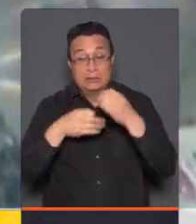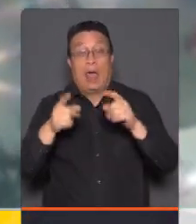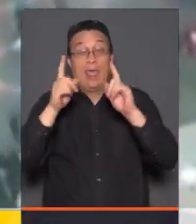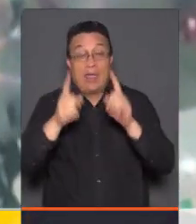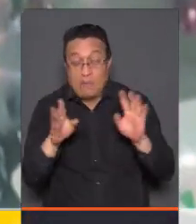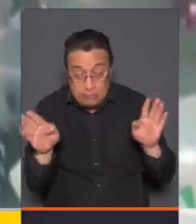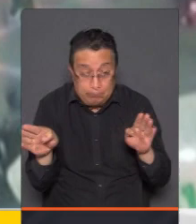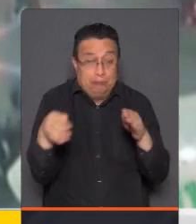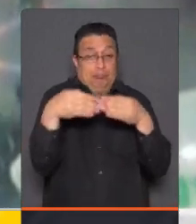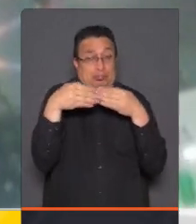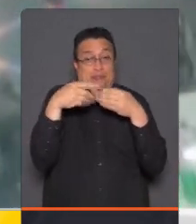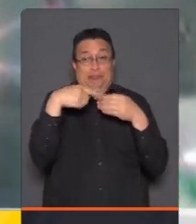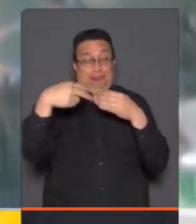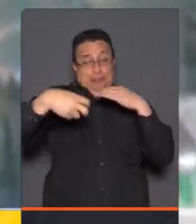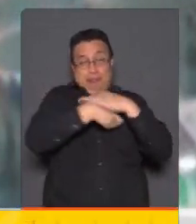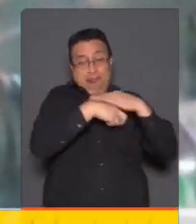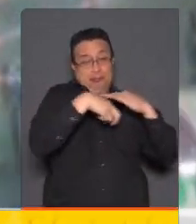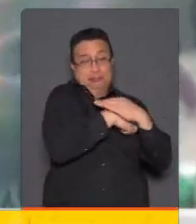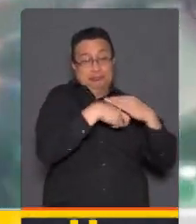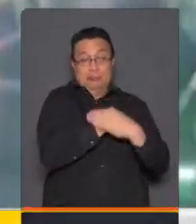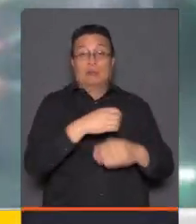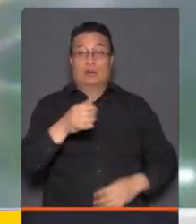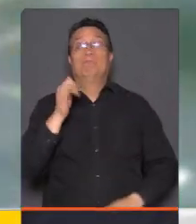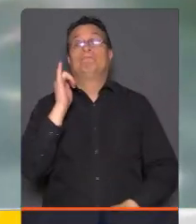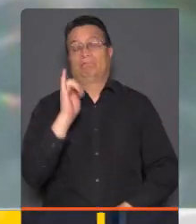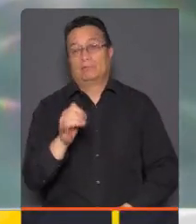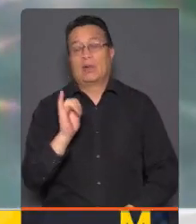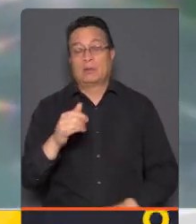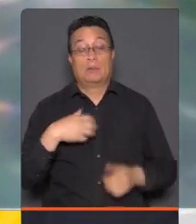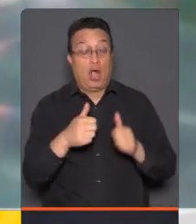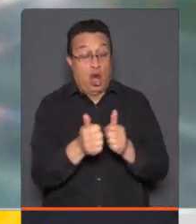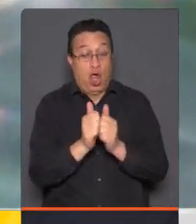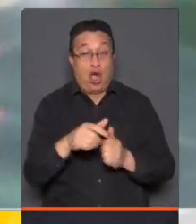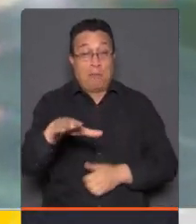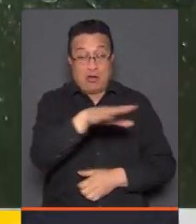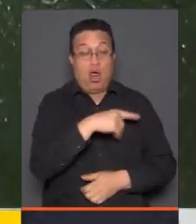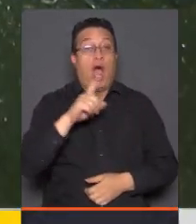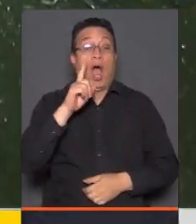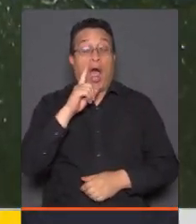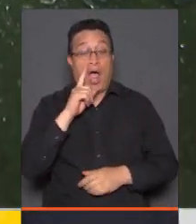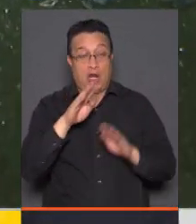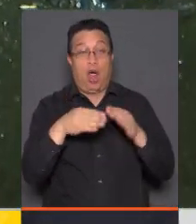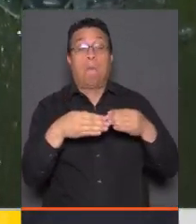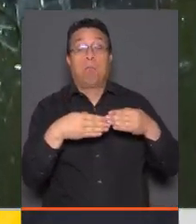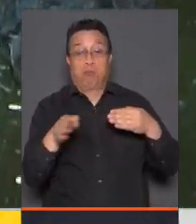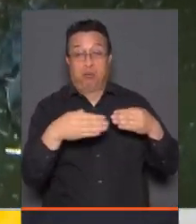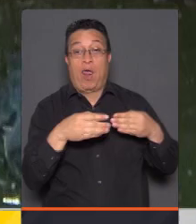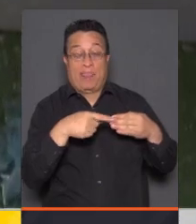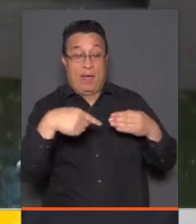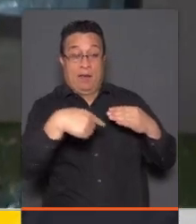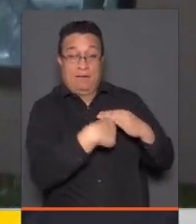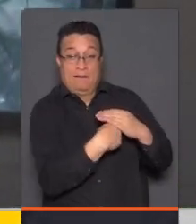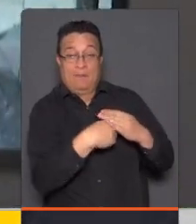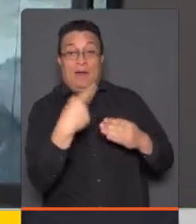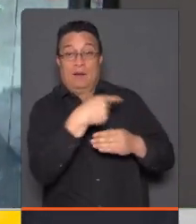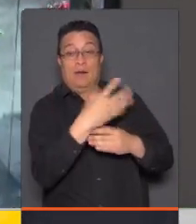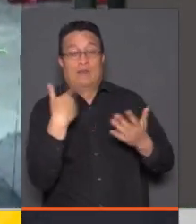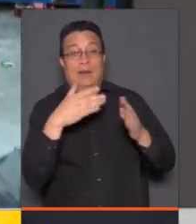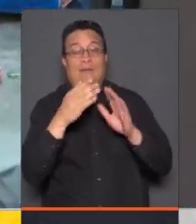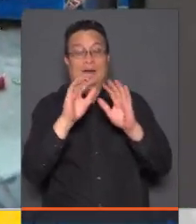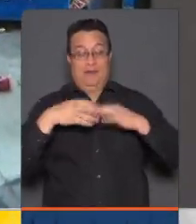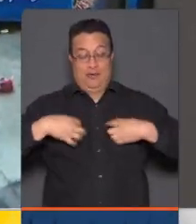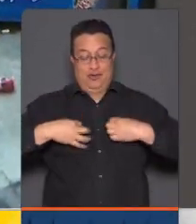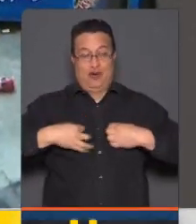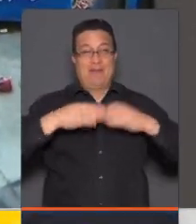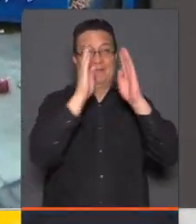con tus compañeros para poder estar... Correcto. Mis compañeras tienen una puerta de acceso hacia la parte donde tenemos los casilleros.